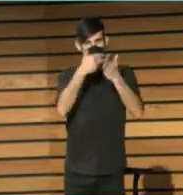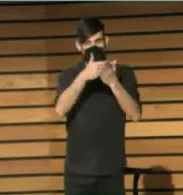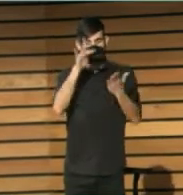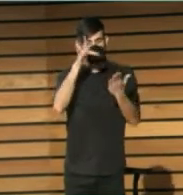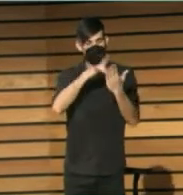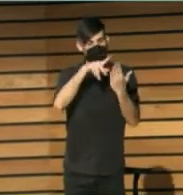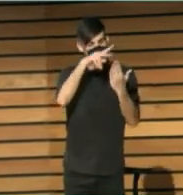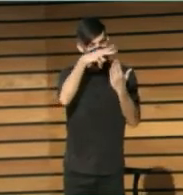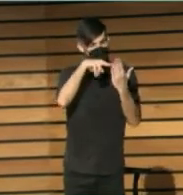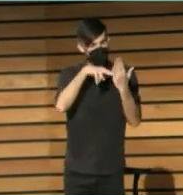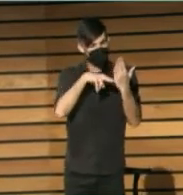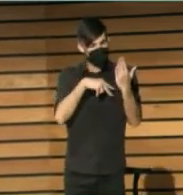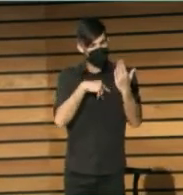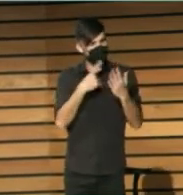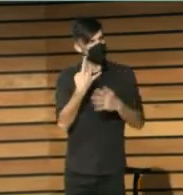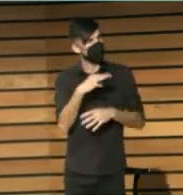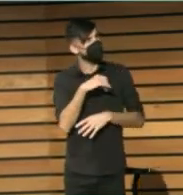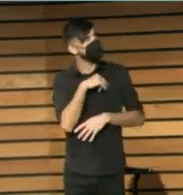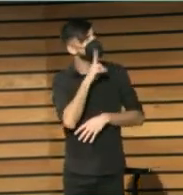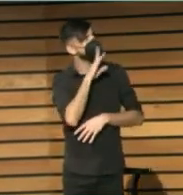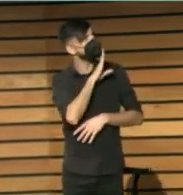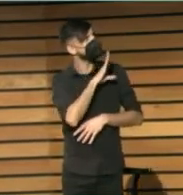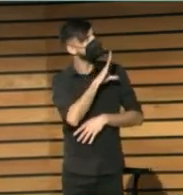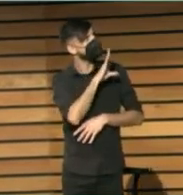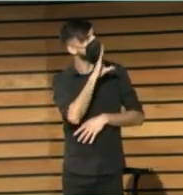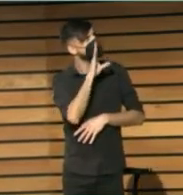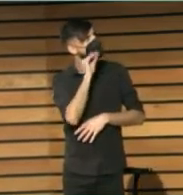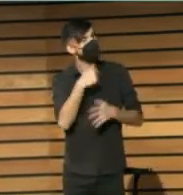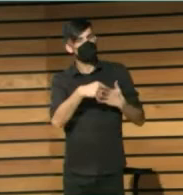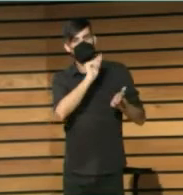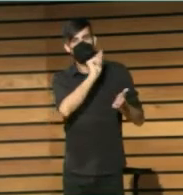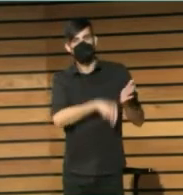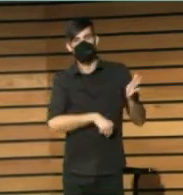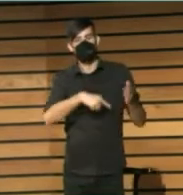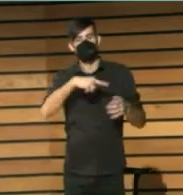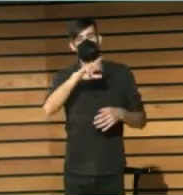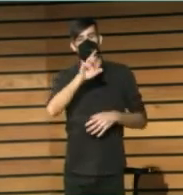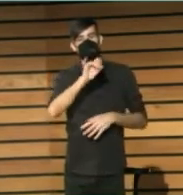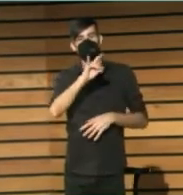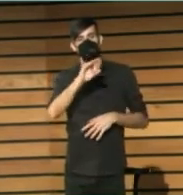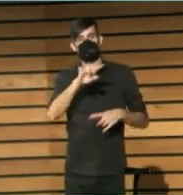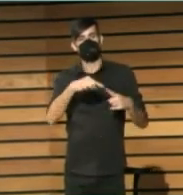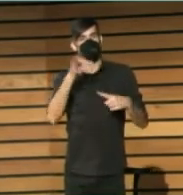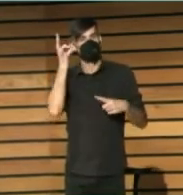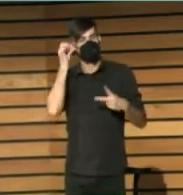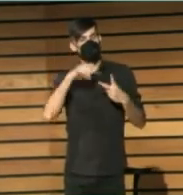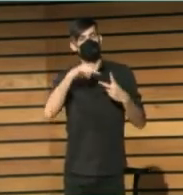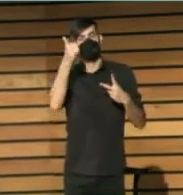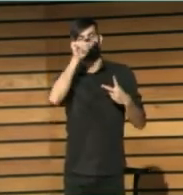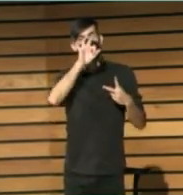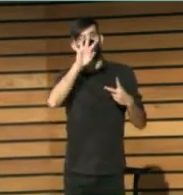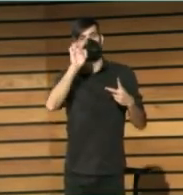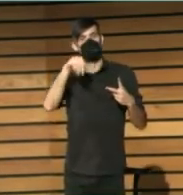leía entre dientes hasta la firma de la tía Rosario o del tío Tomás o del tío Domingo,